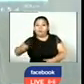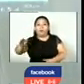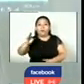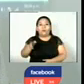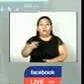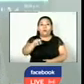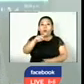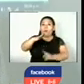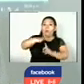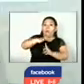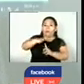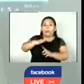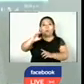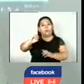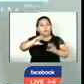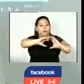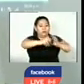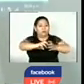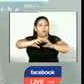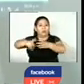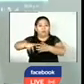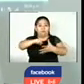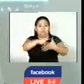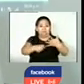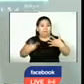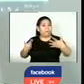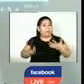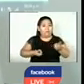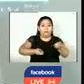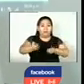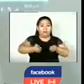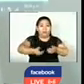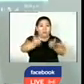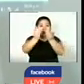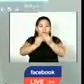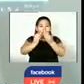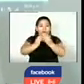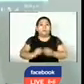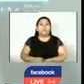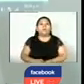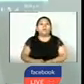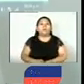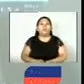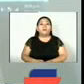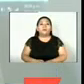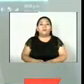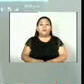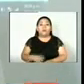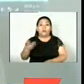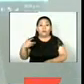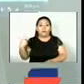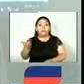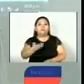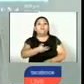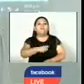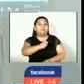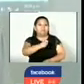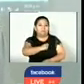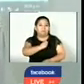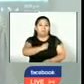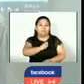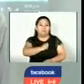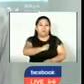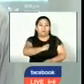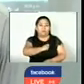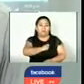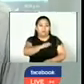Ilopango y San Martín con responsabilidad a